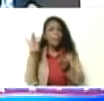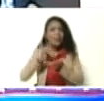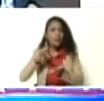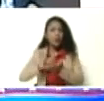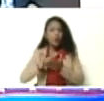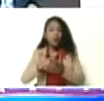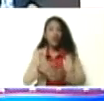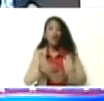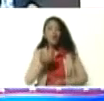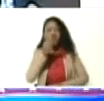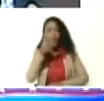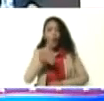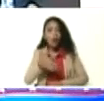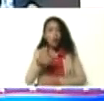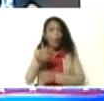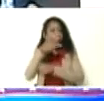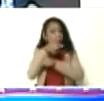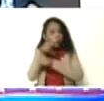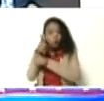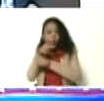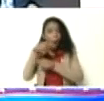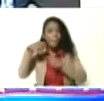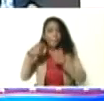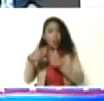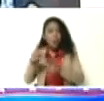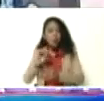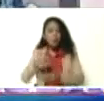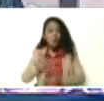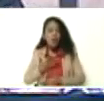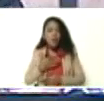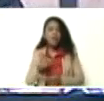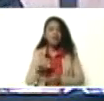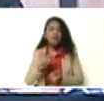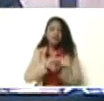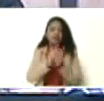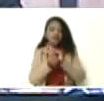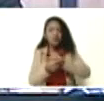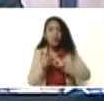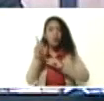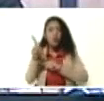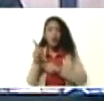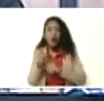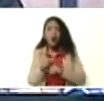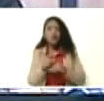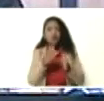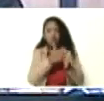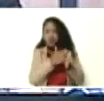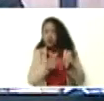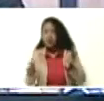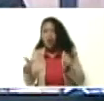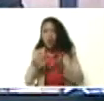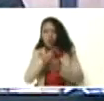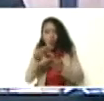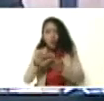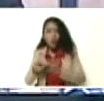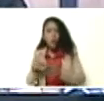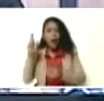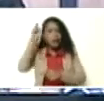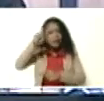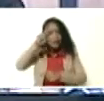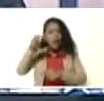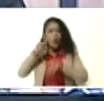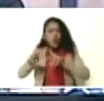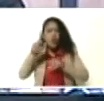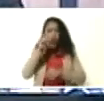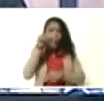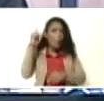buenos cineastas aquí presentes, ese libro podría convertirse en un serial documental para enseñar a los niños y